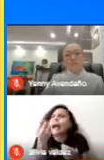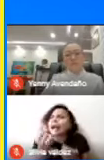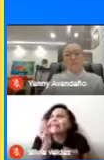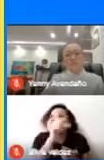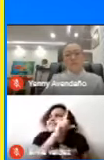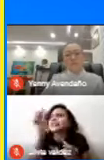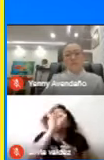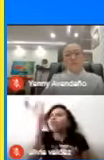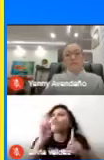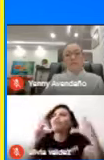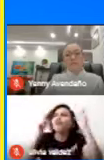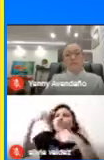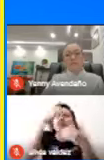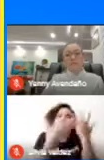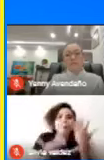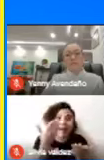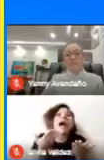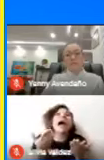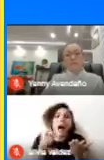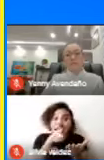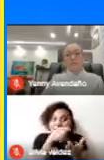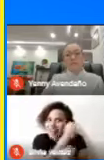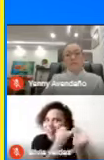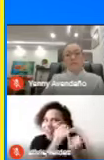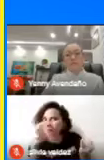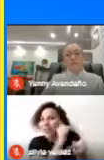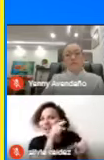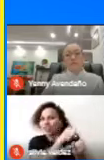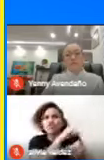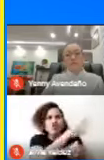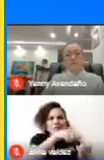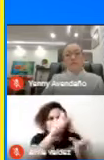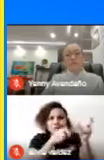100% turística, hay una identidad de todos los que están ahí.